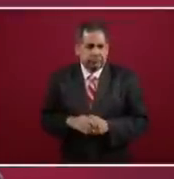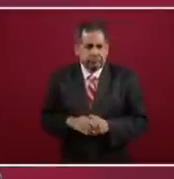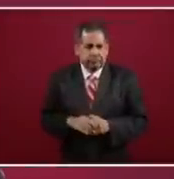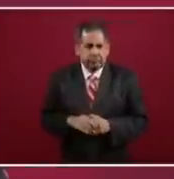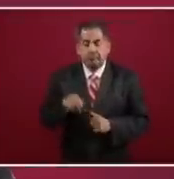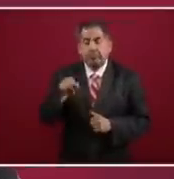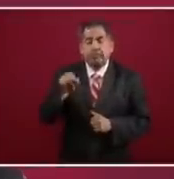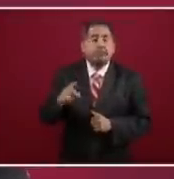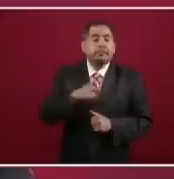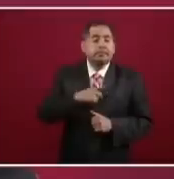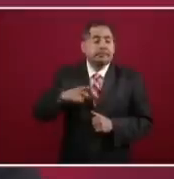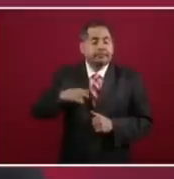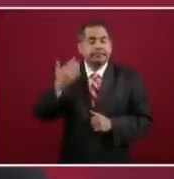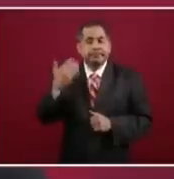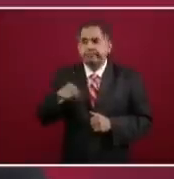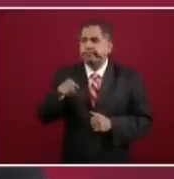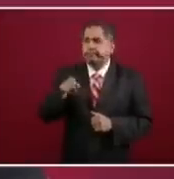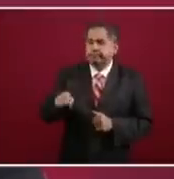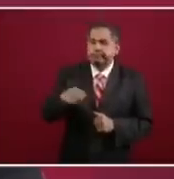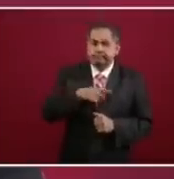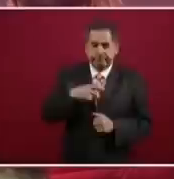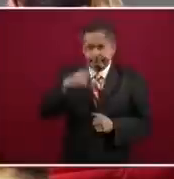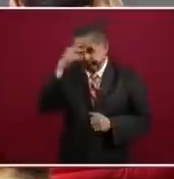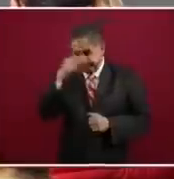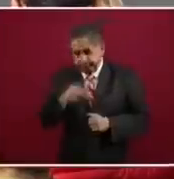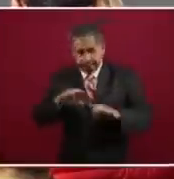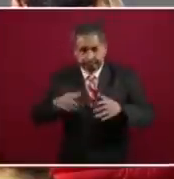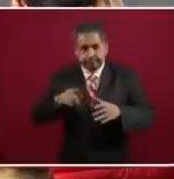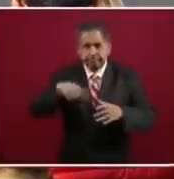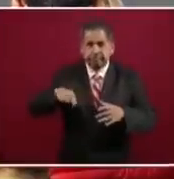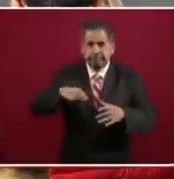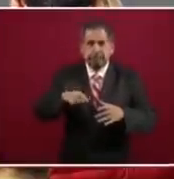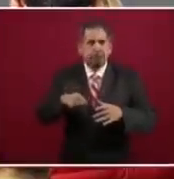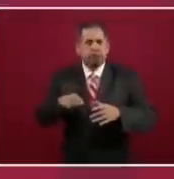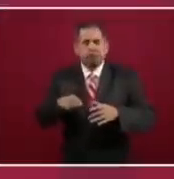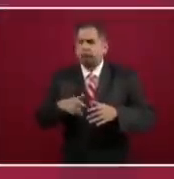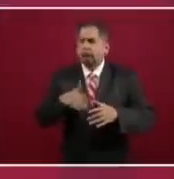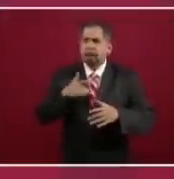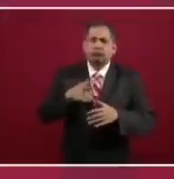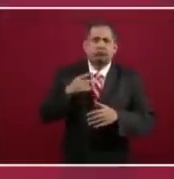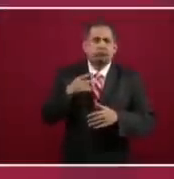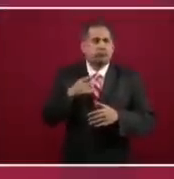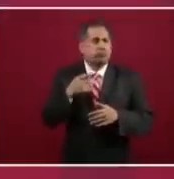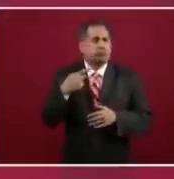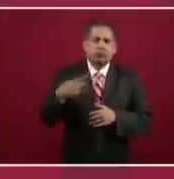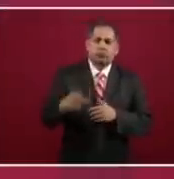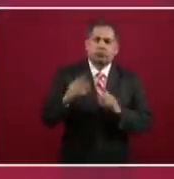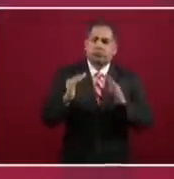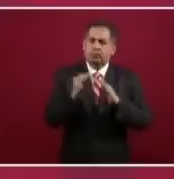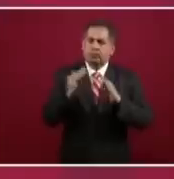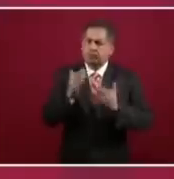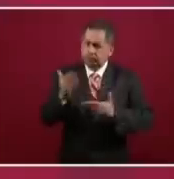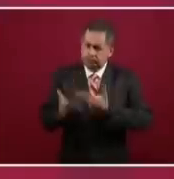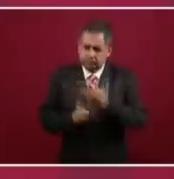él debe de sentirse en méxico como en su casa